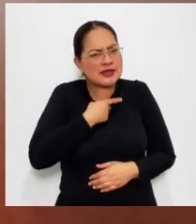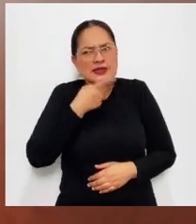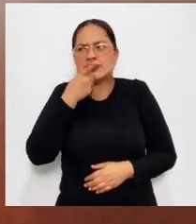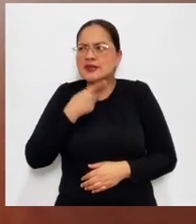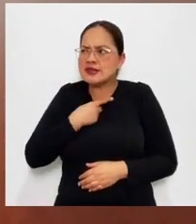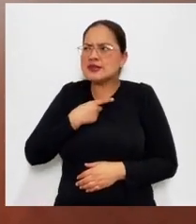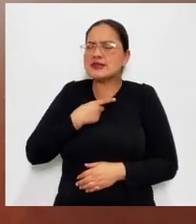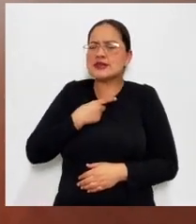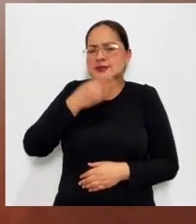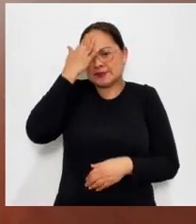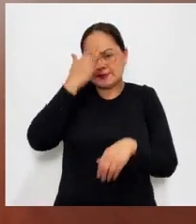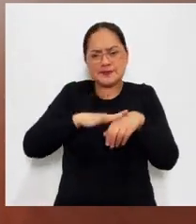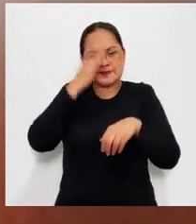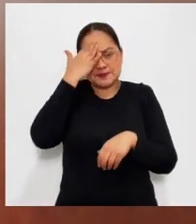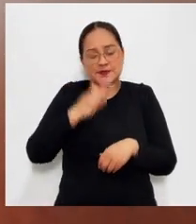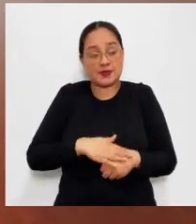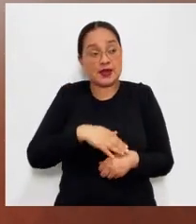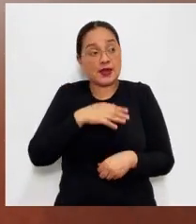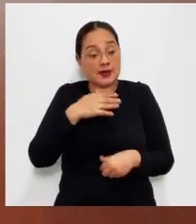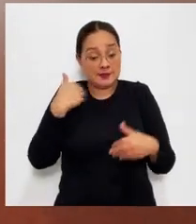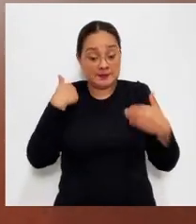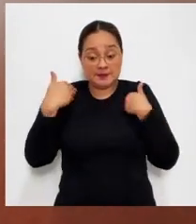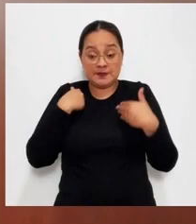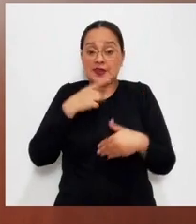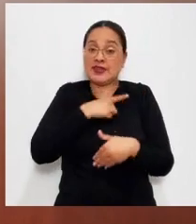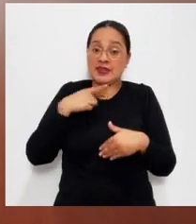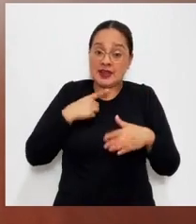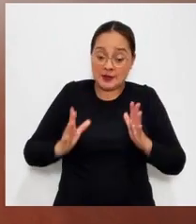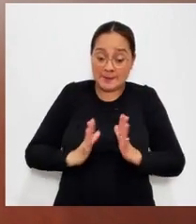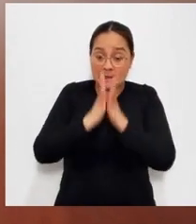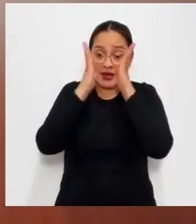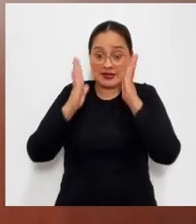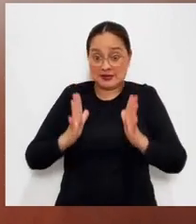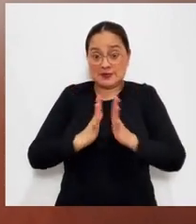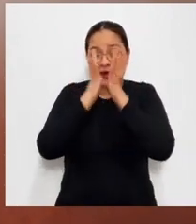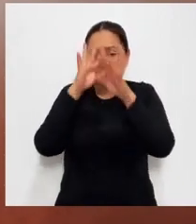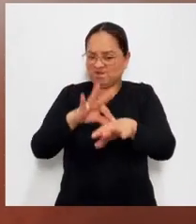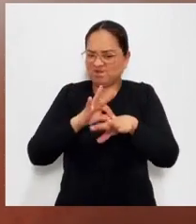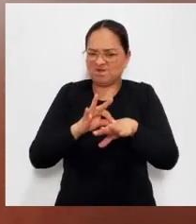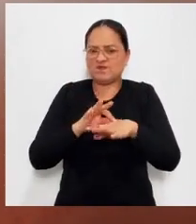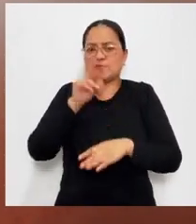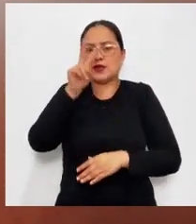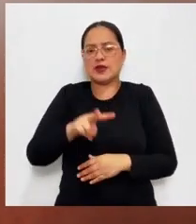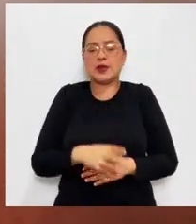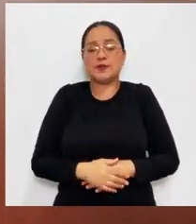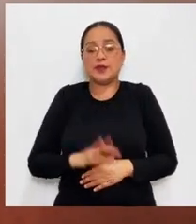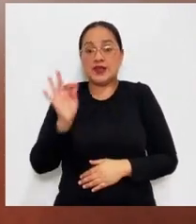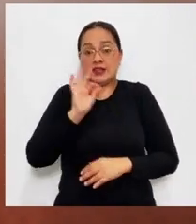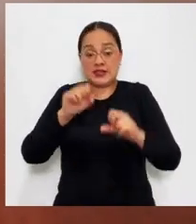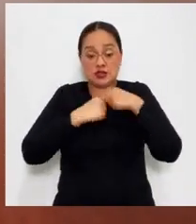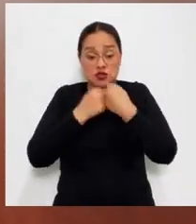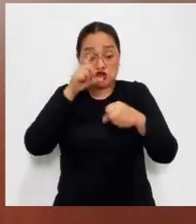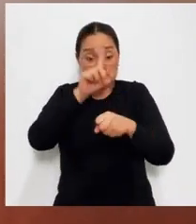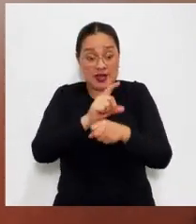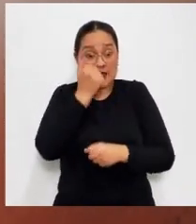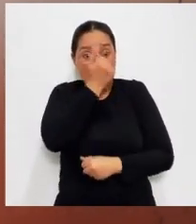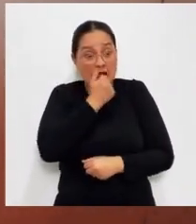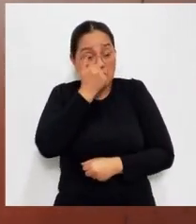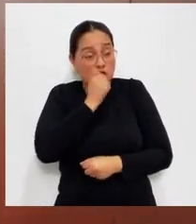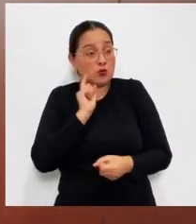sigo conservando. Hay que participar, porque si no formamos parte de la participación de la sociedad de